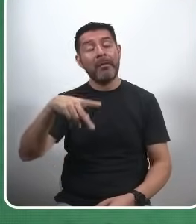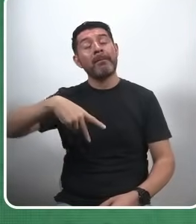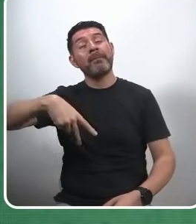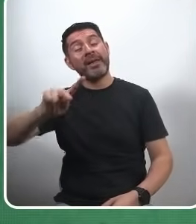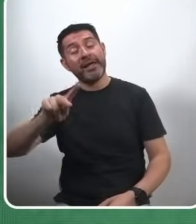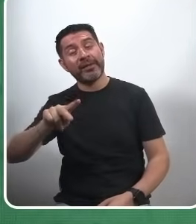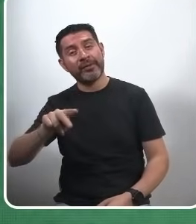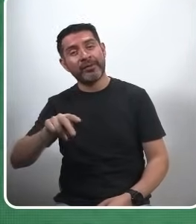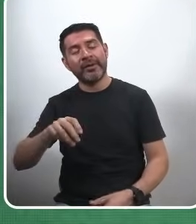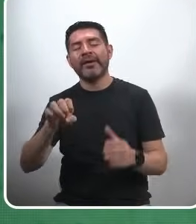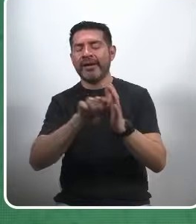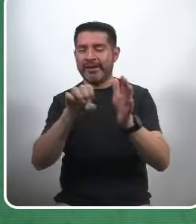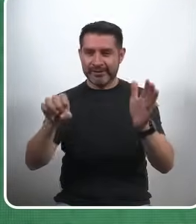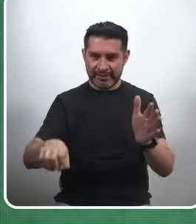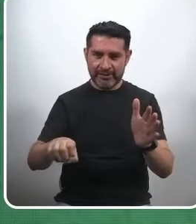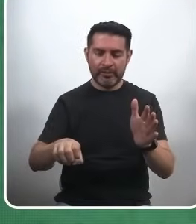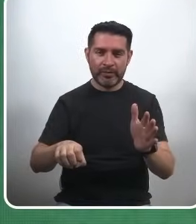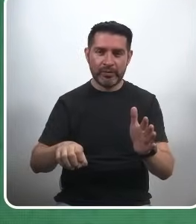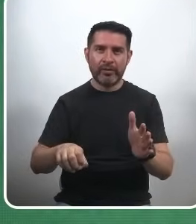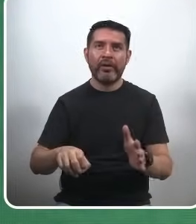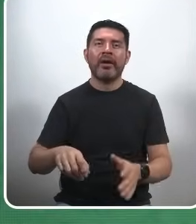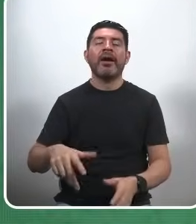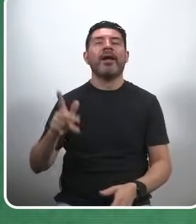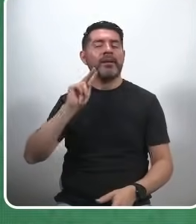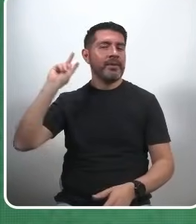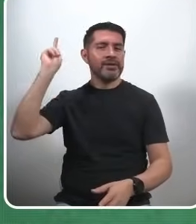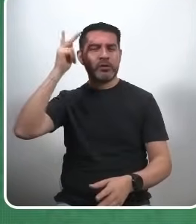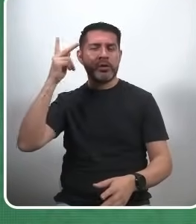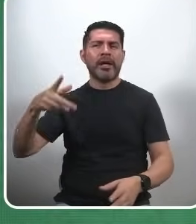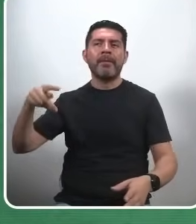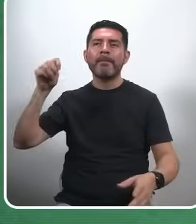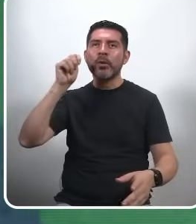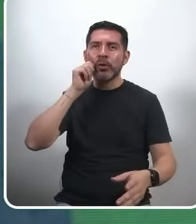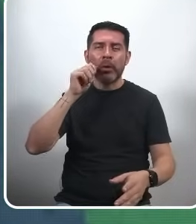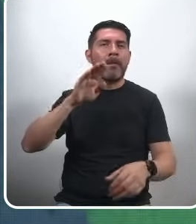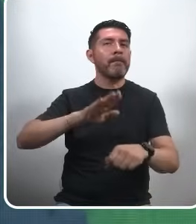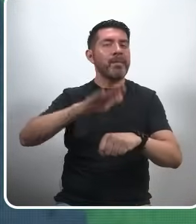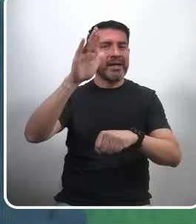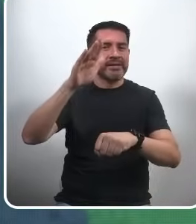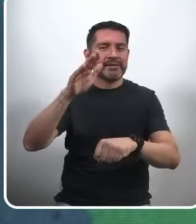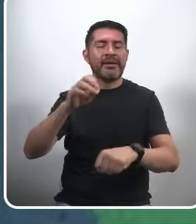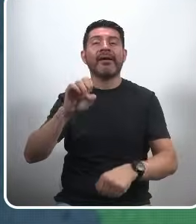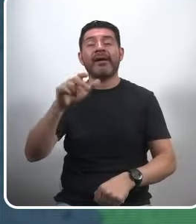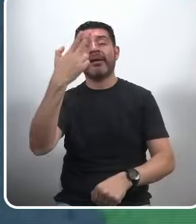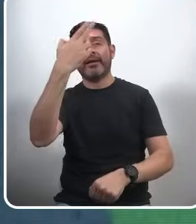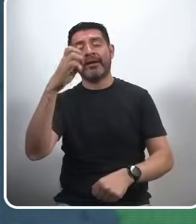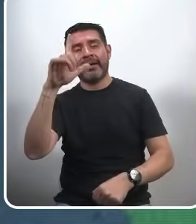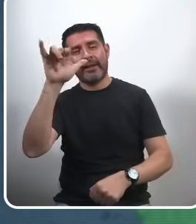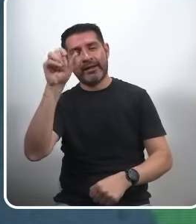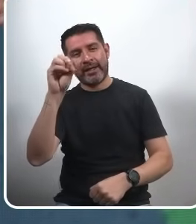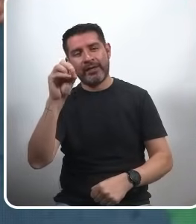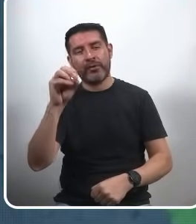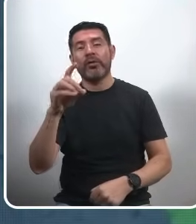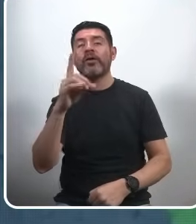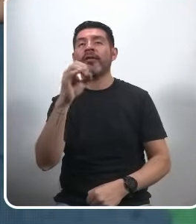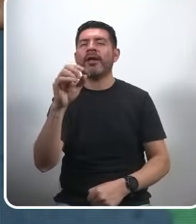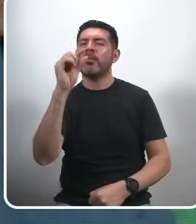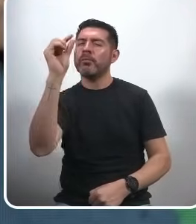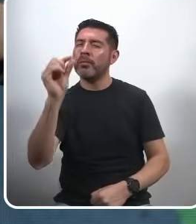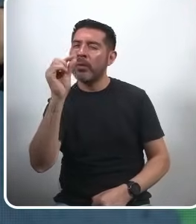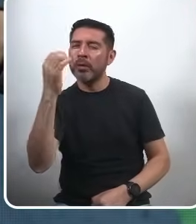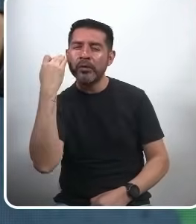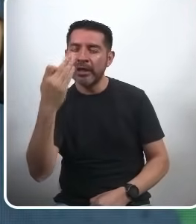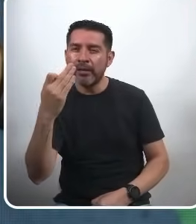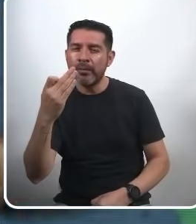los 5 minutos del helado que las horas de incomodidad y de arruinarle la vida a mi esposa,